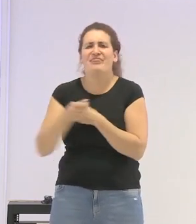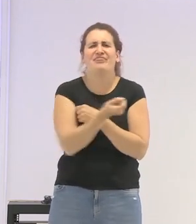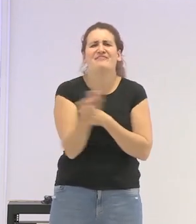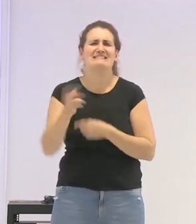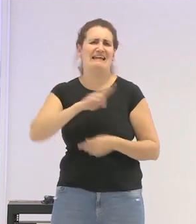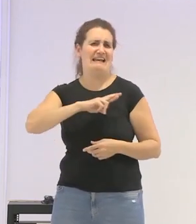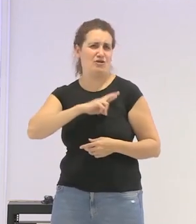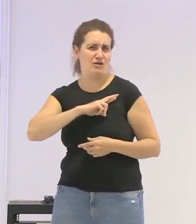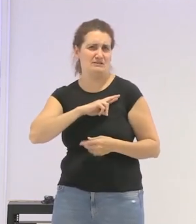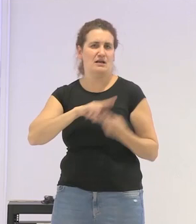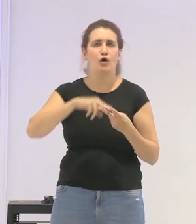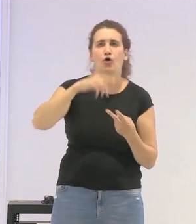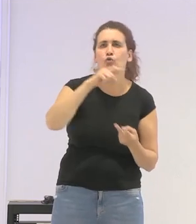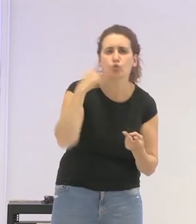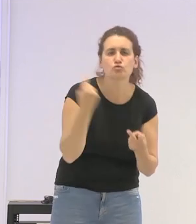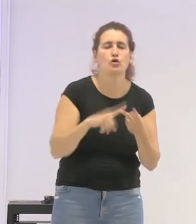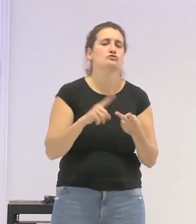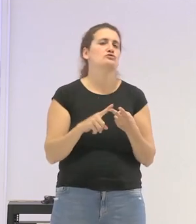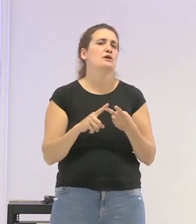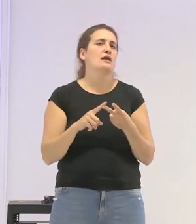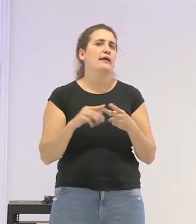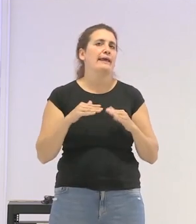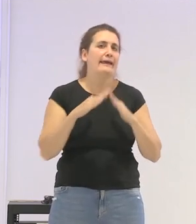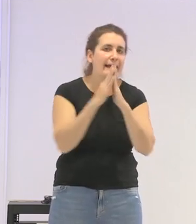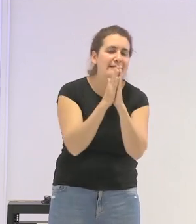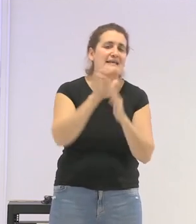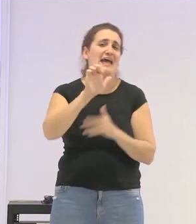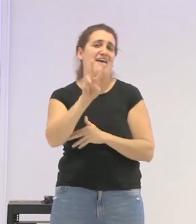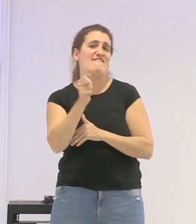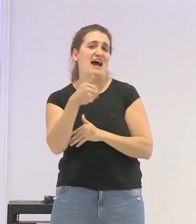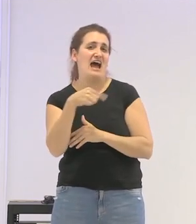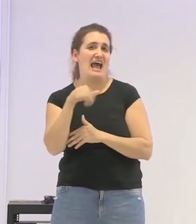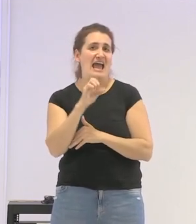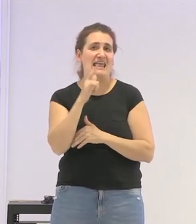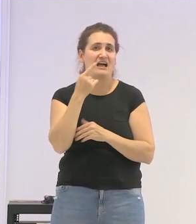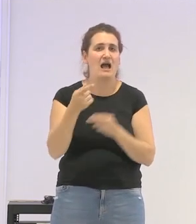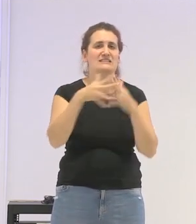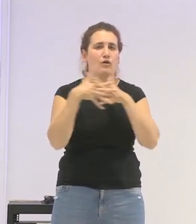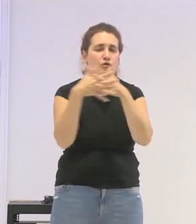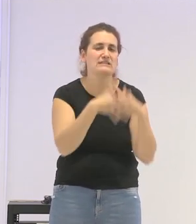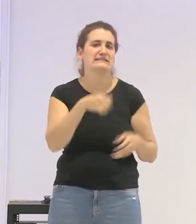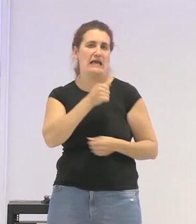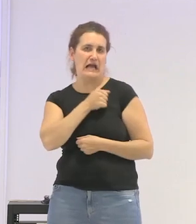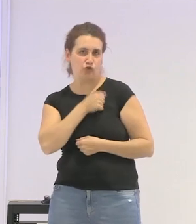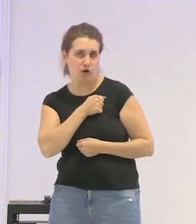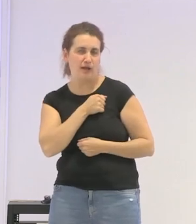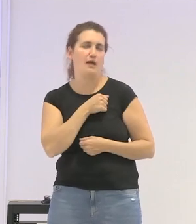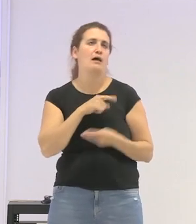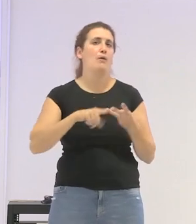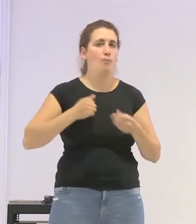ortodoxos rusos, puede ser la iglesia evangélica estadounidense o católica polaca,